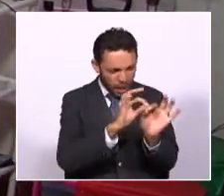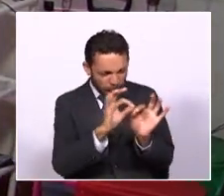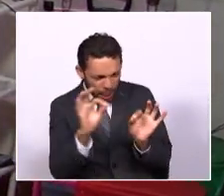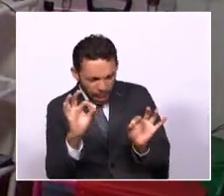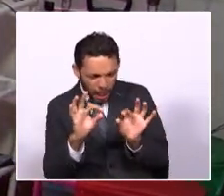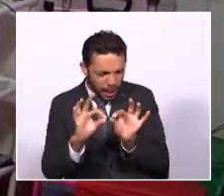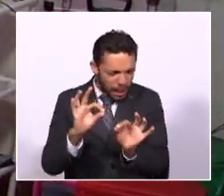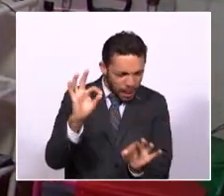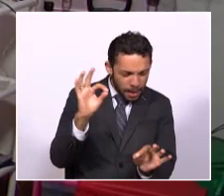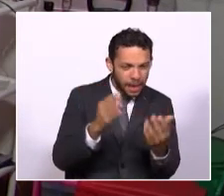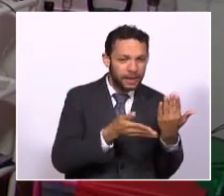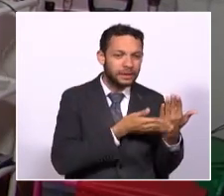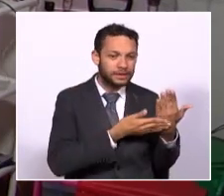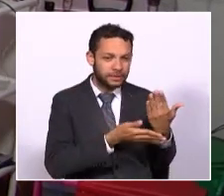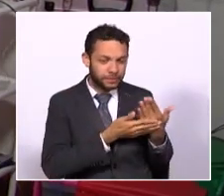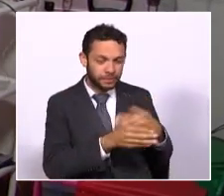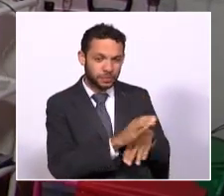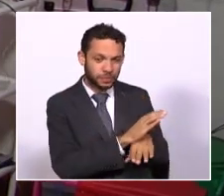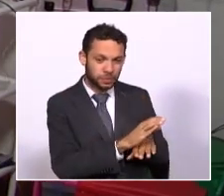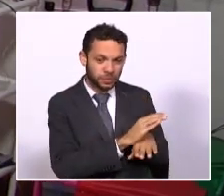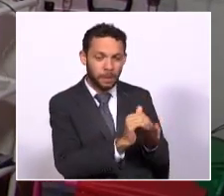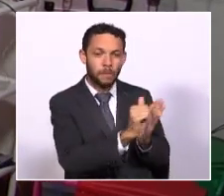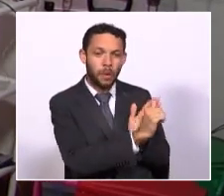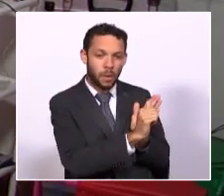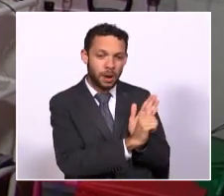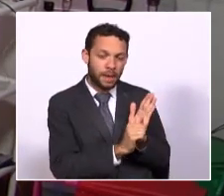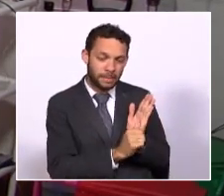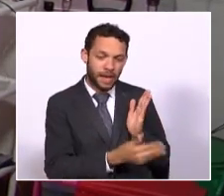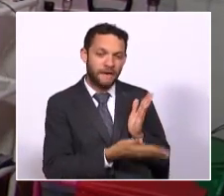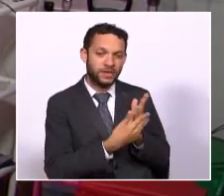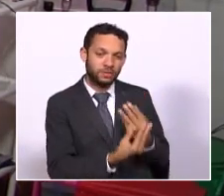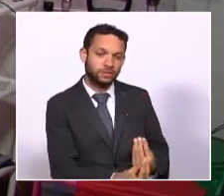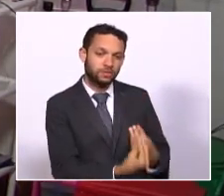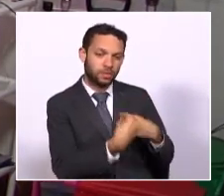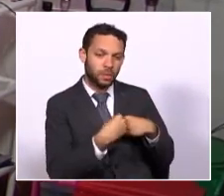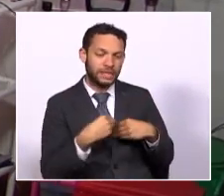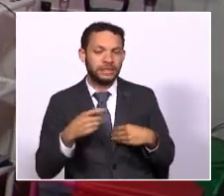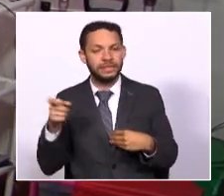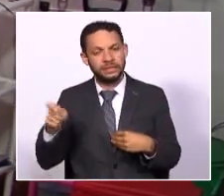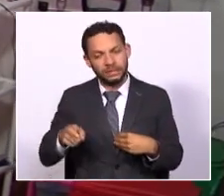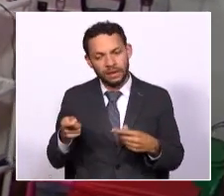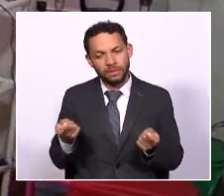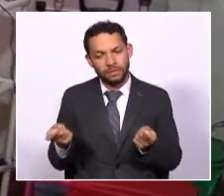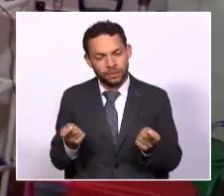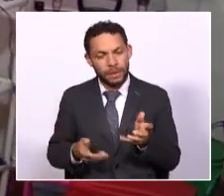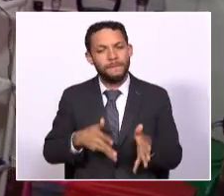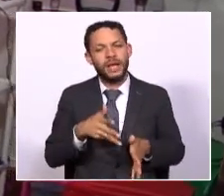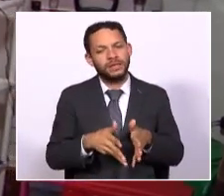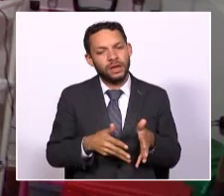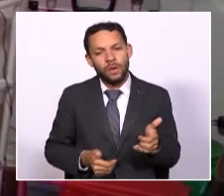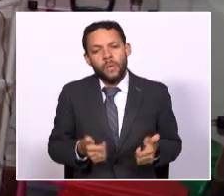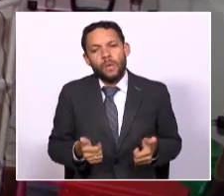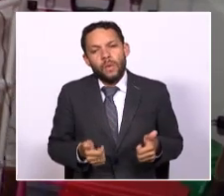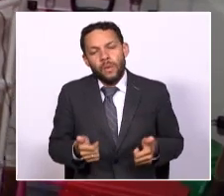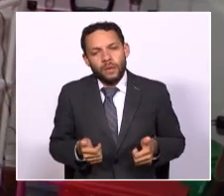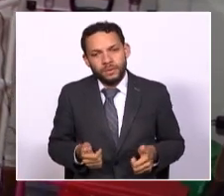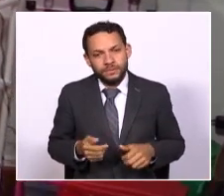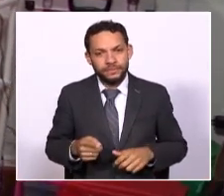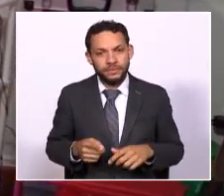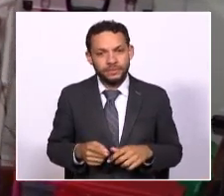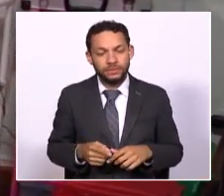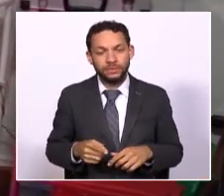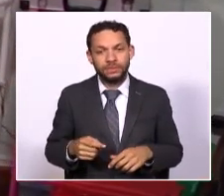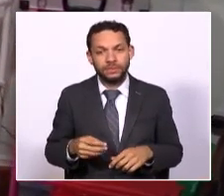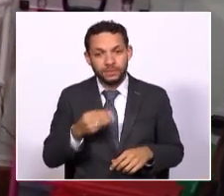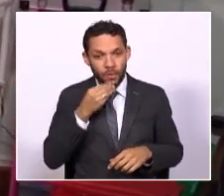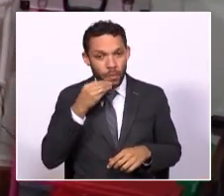estos resultados de los software que nos dan las medidas, pero ella no es como José, que están en oficios